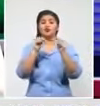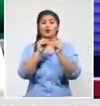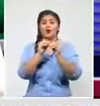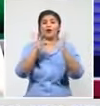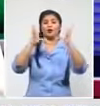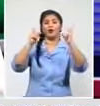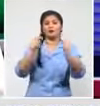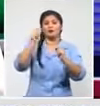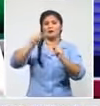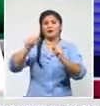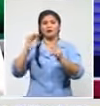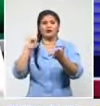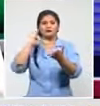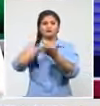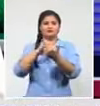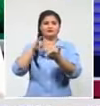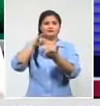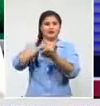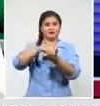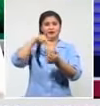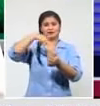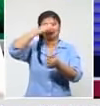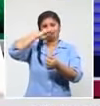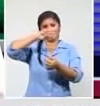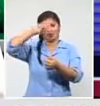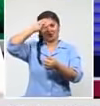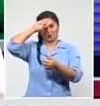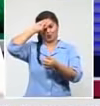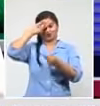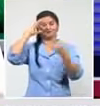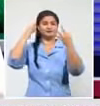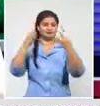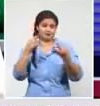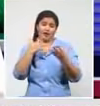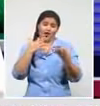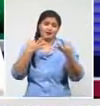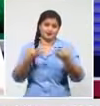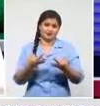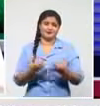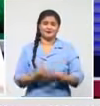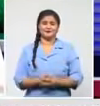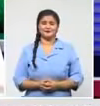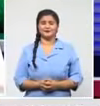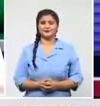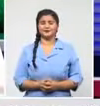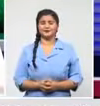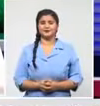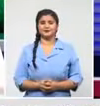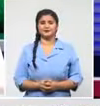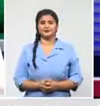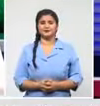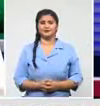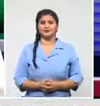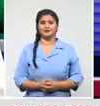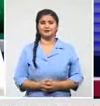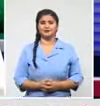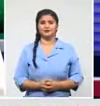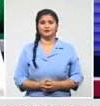a nuestro país. Esto indiscutiblemente tiene su repercusión. Por